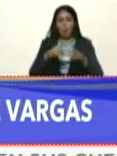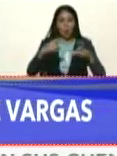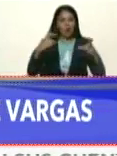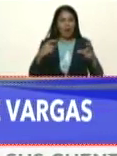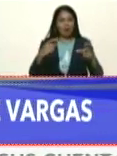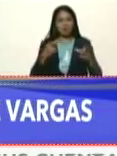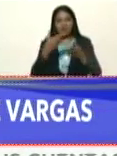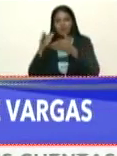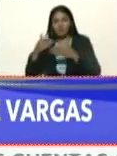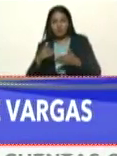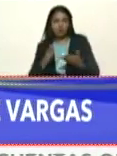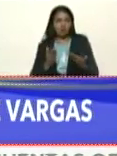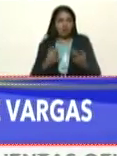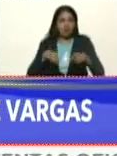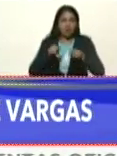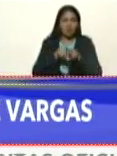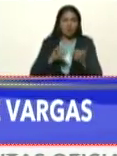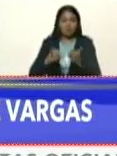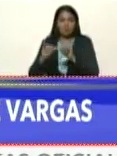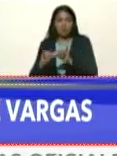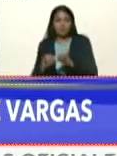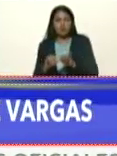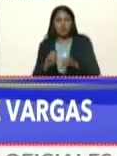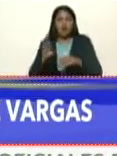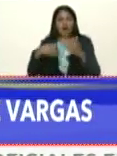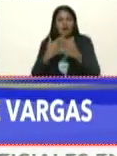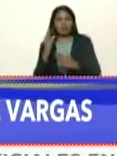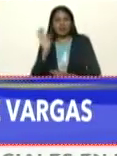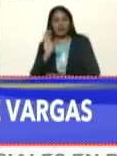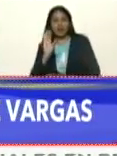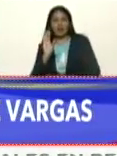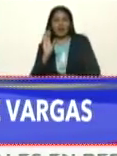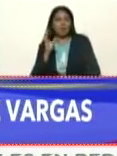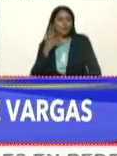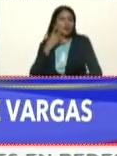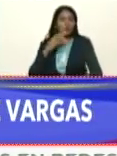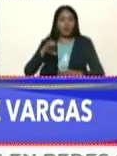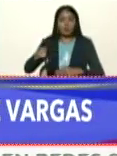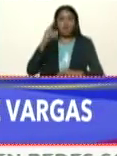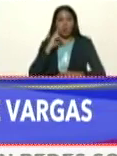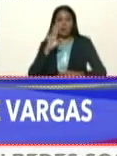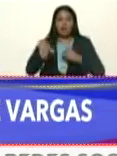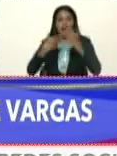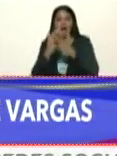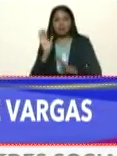fuera del Orinoco a Caracas podía tardar